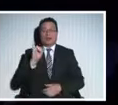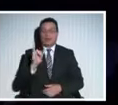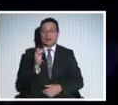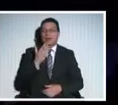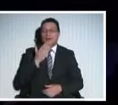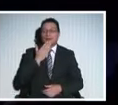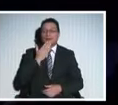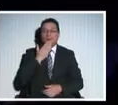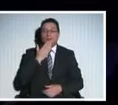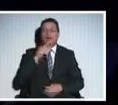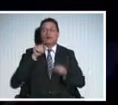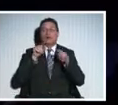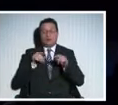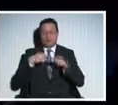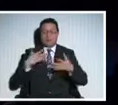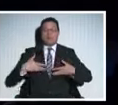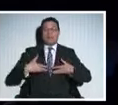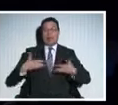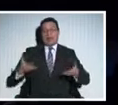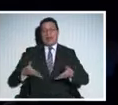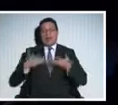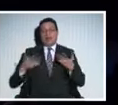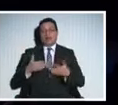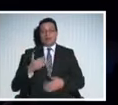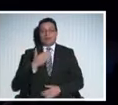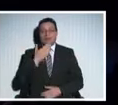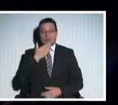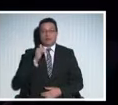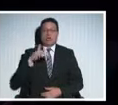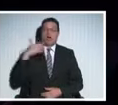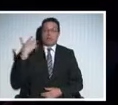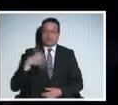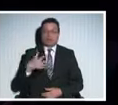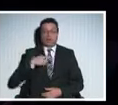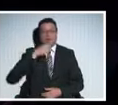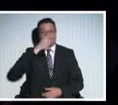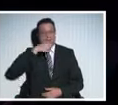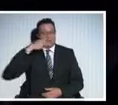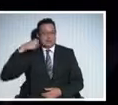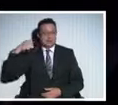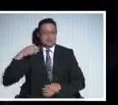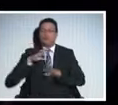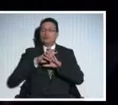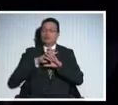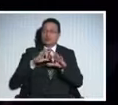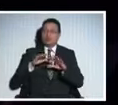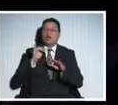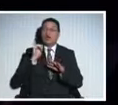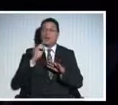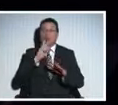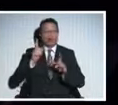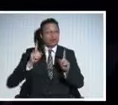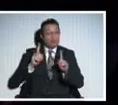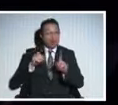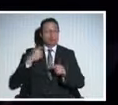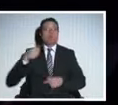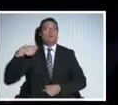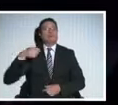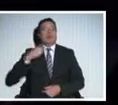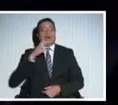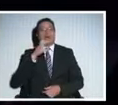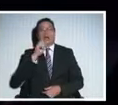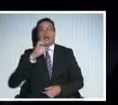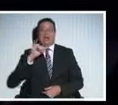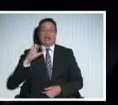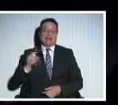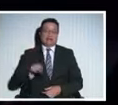por me levantan el ánimo también. Y es importante lavarse los dientes porque si no te lavas sale caries. Y